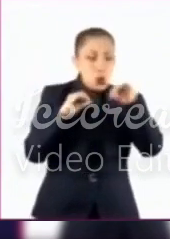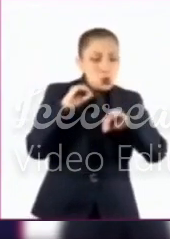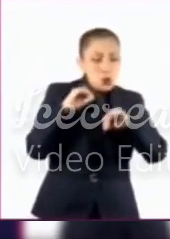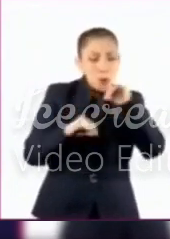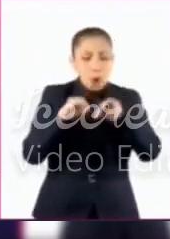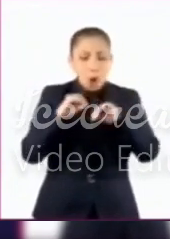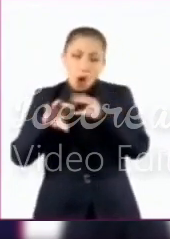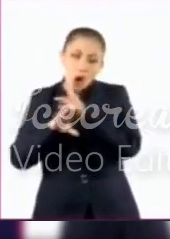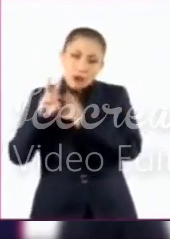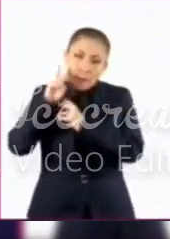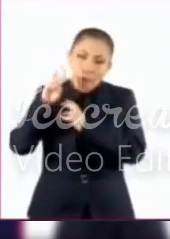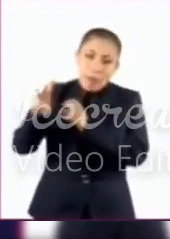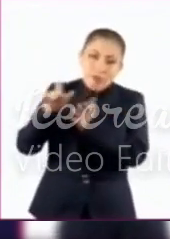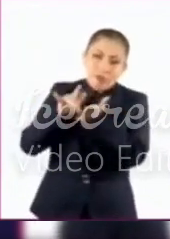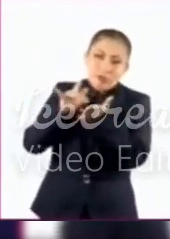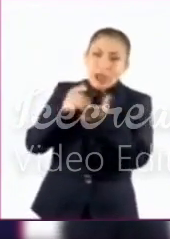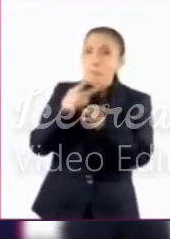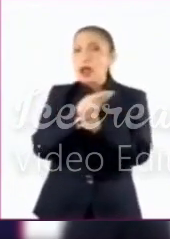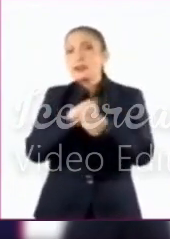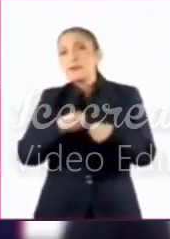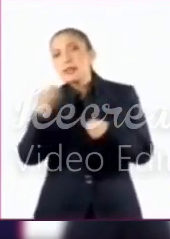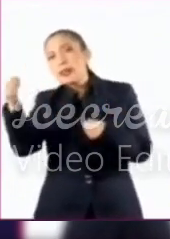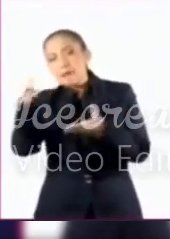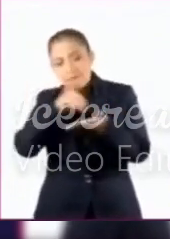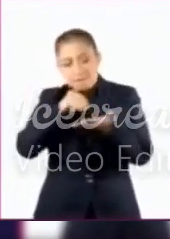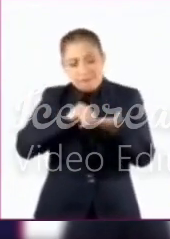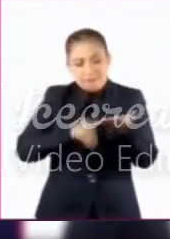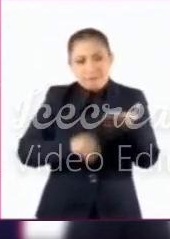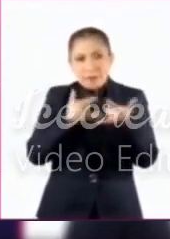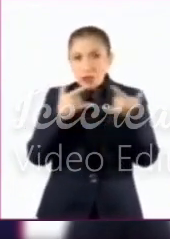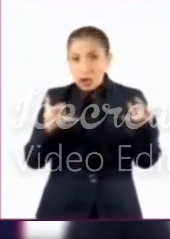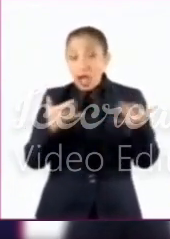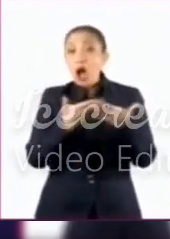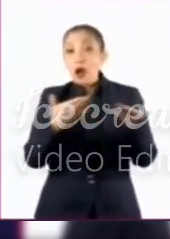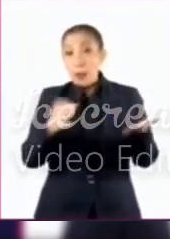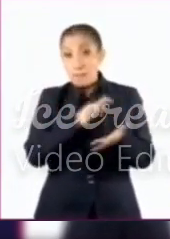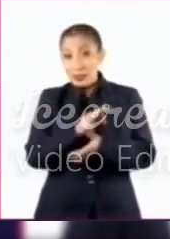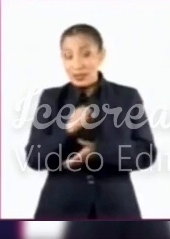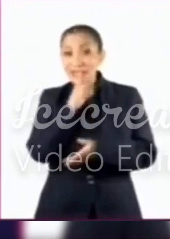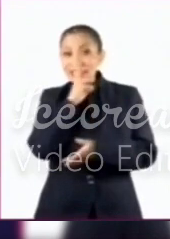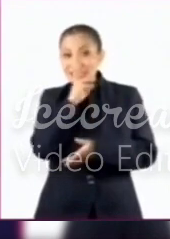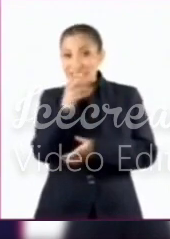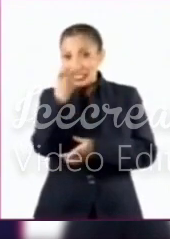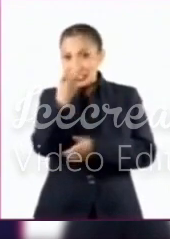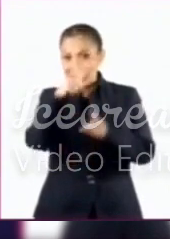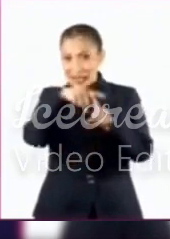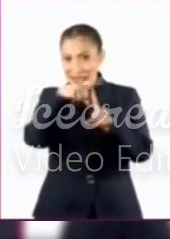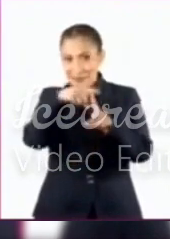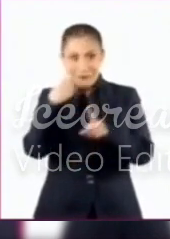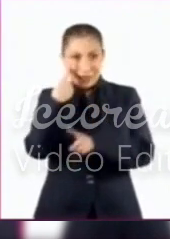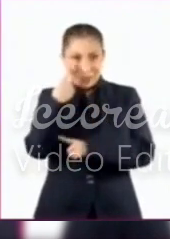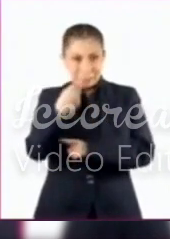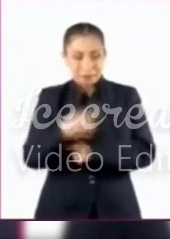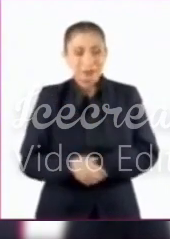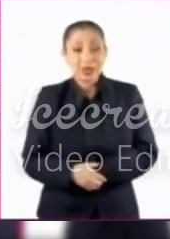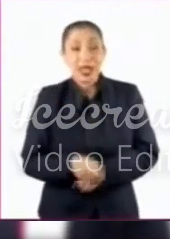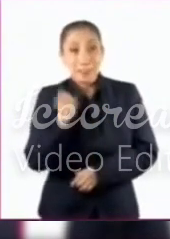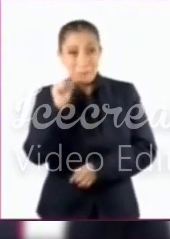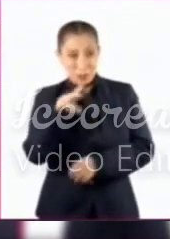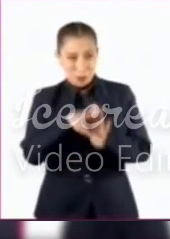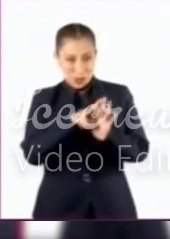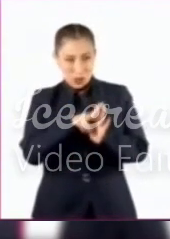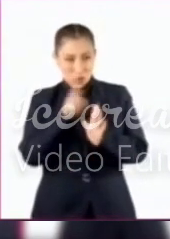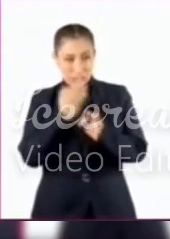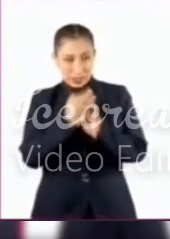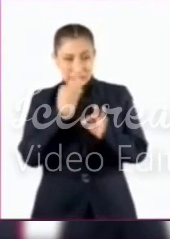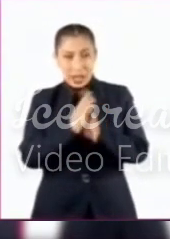de situaciones inspirados en lo que pasa en la vida real. Ahora sí pueden contestar el reto que les propongo. A partir del video que